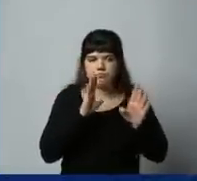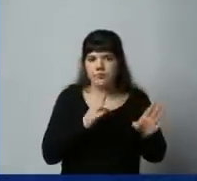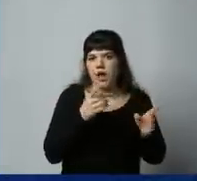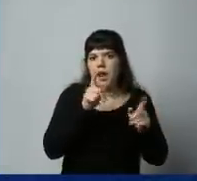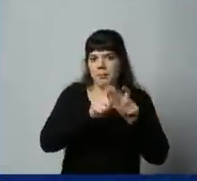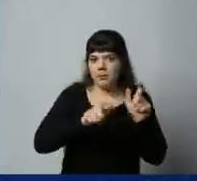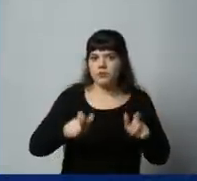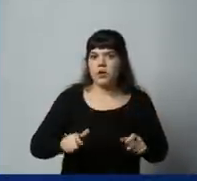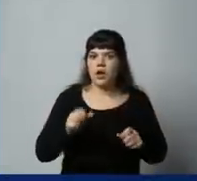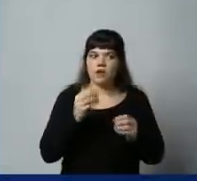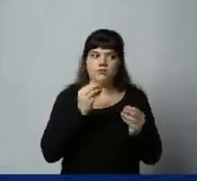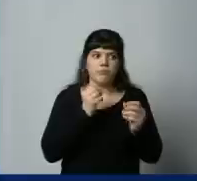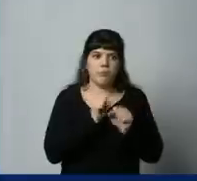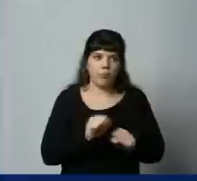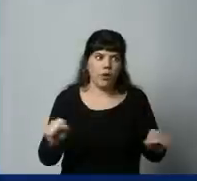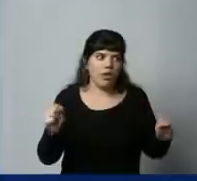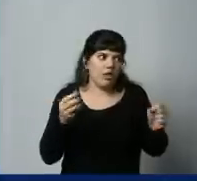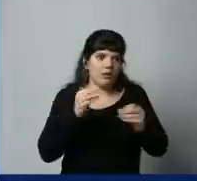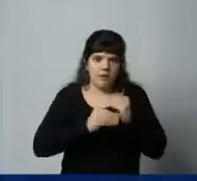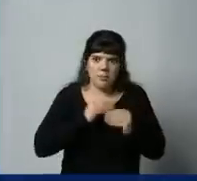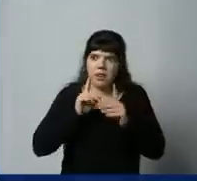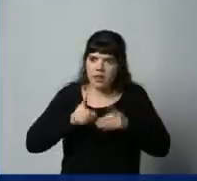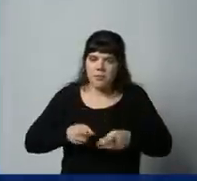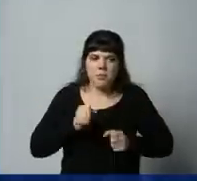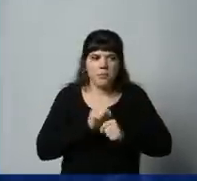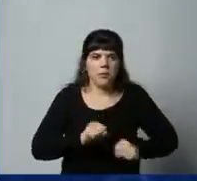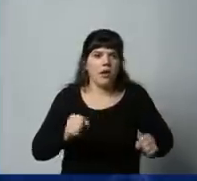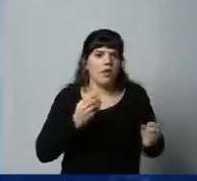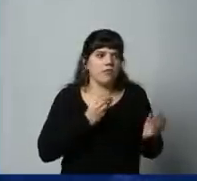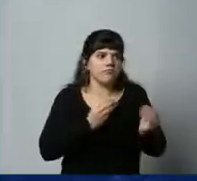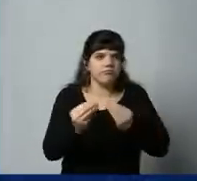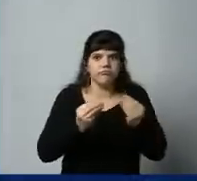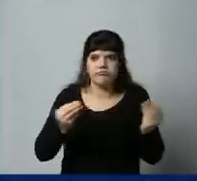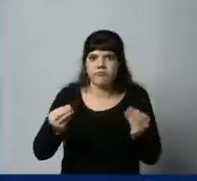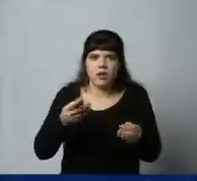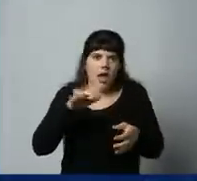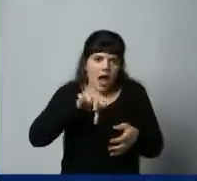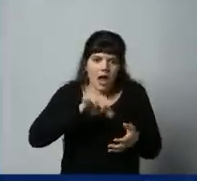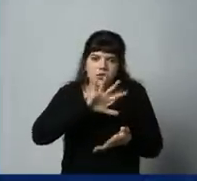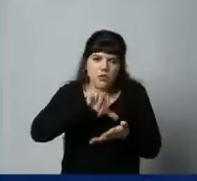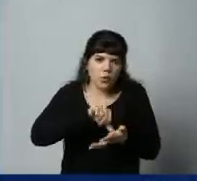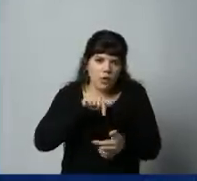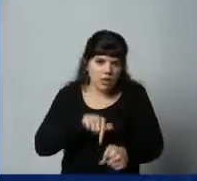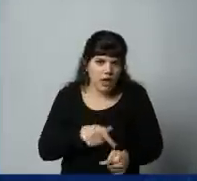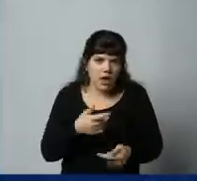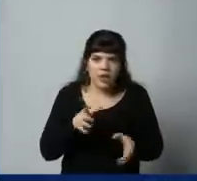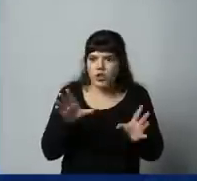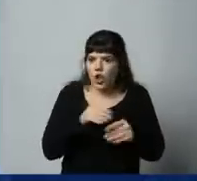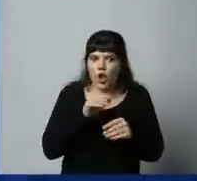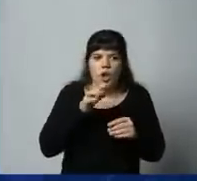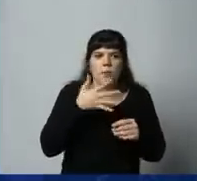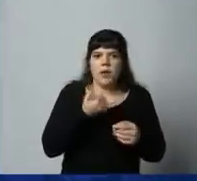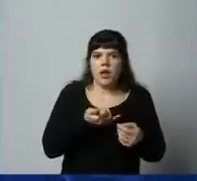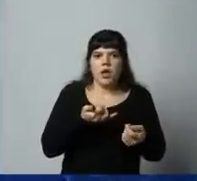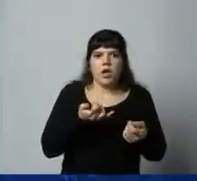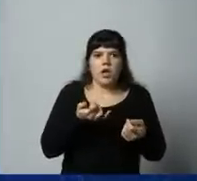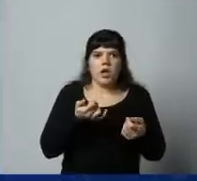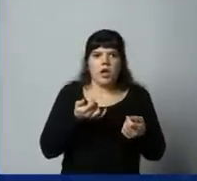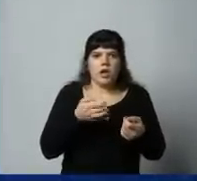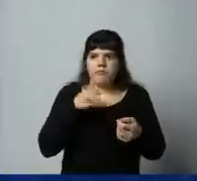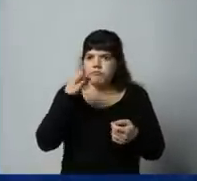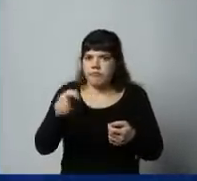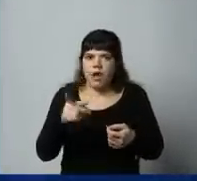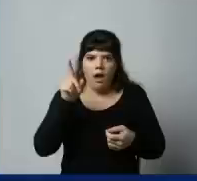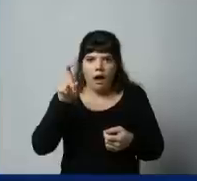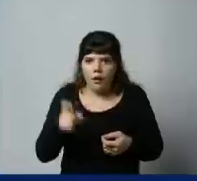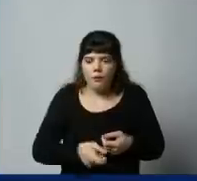personas y las familias puedan permanecer en la ciudad verdad donde están todos los servicios donde tenemos el acceso al